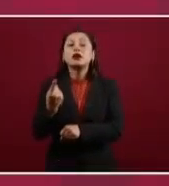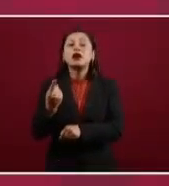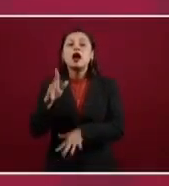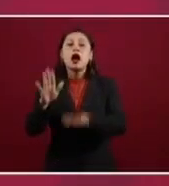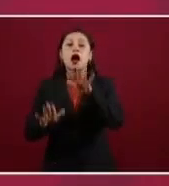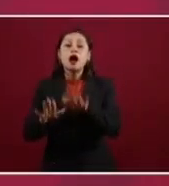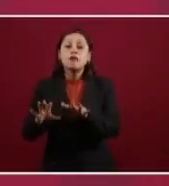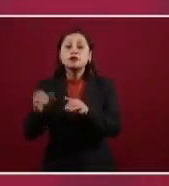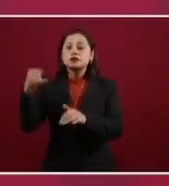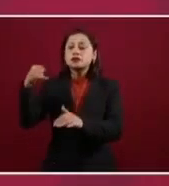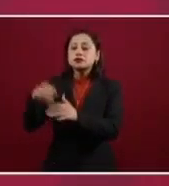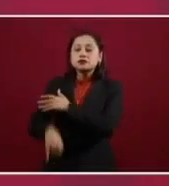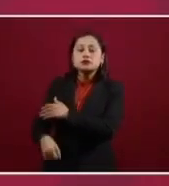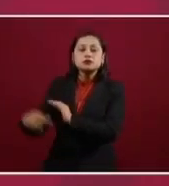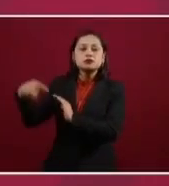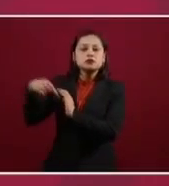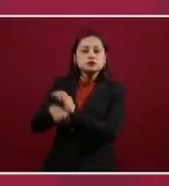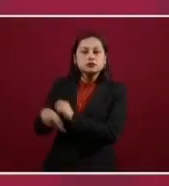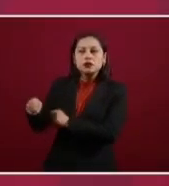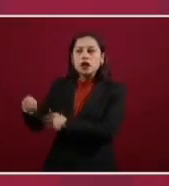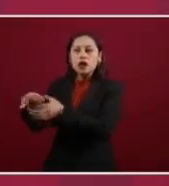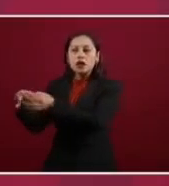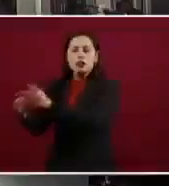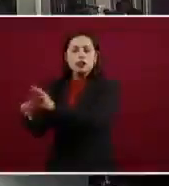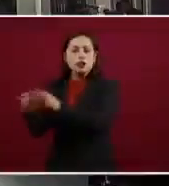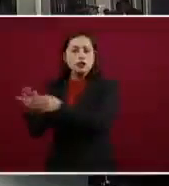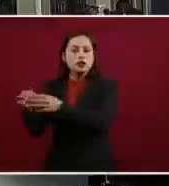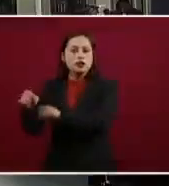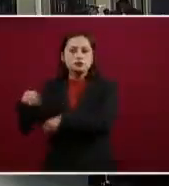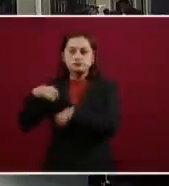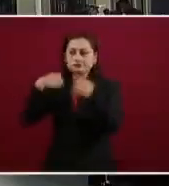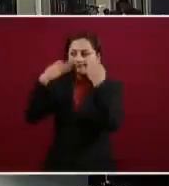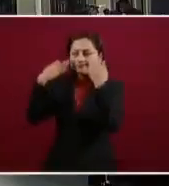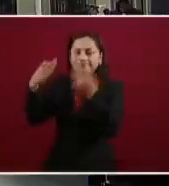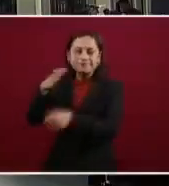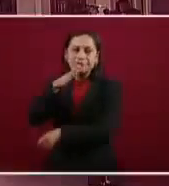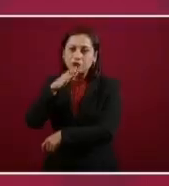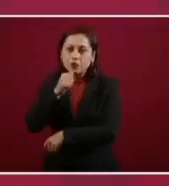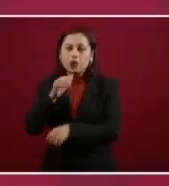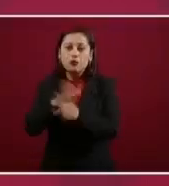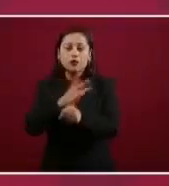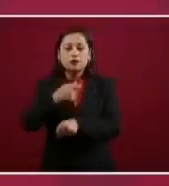este neumático mañoso que hay que empujar entre todos